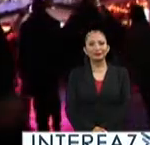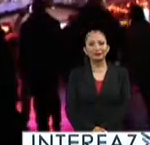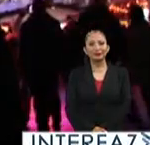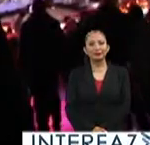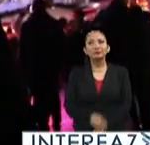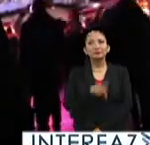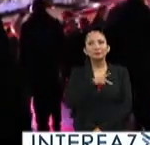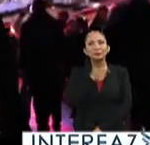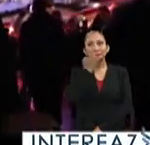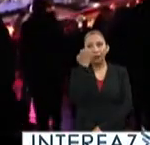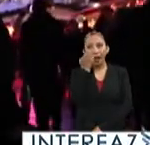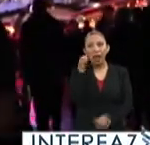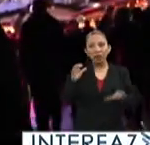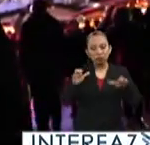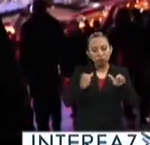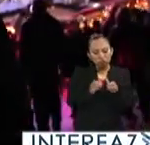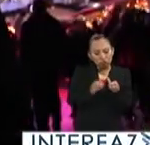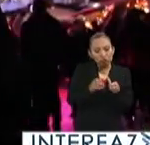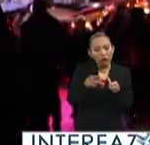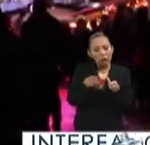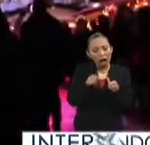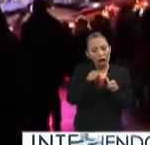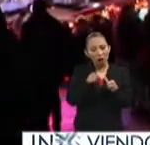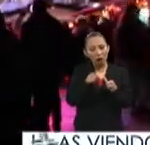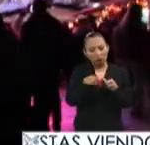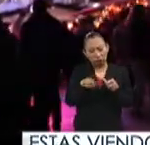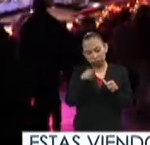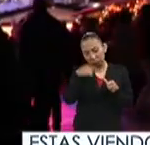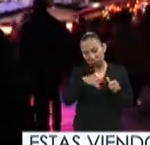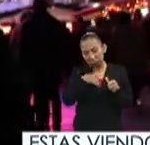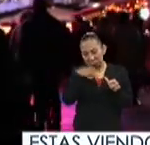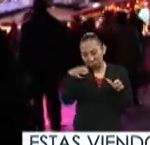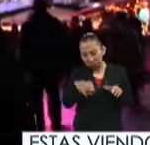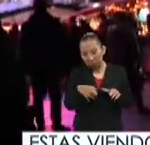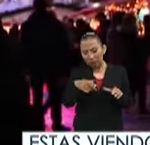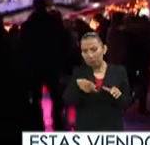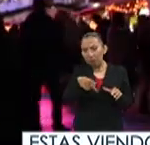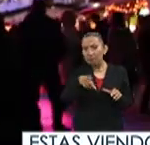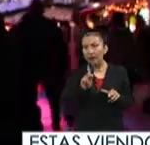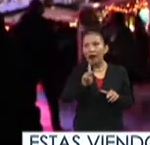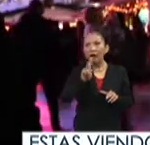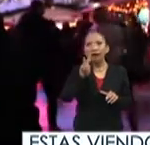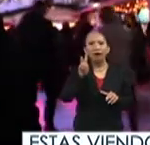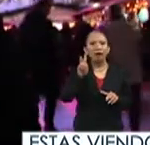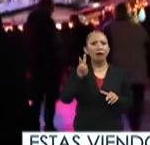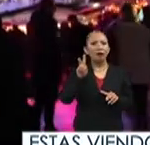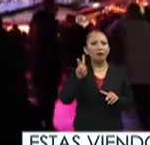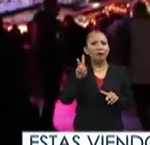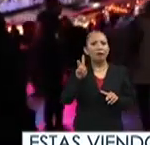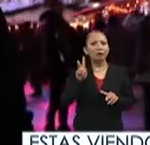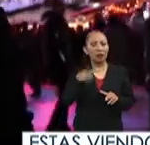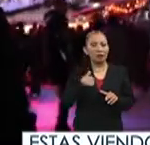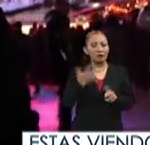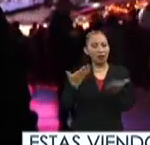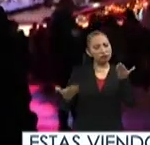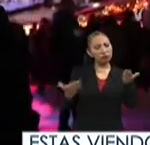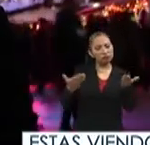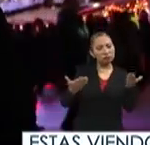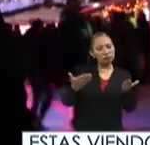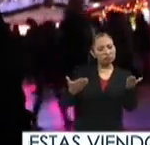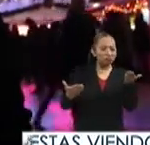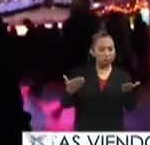Mi escuela es pequeña, creo que es pequeña, y realmente, si la comparamos